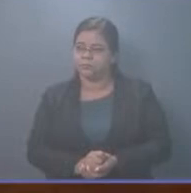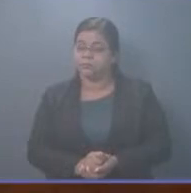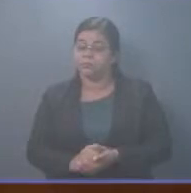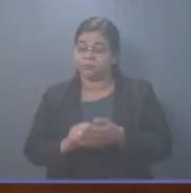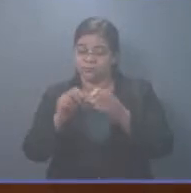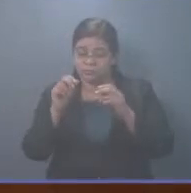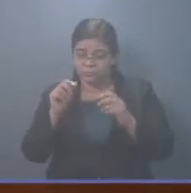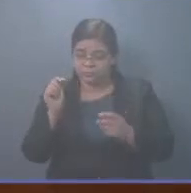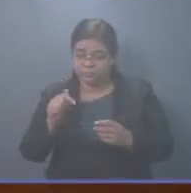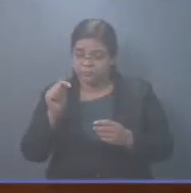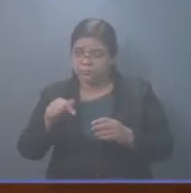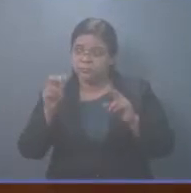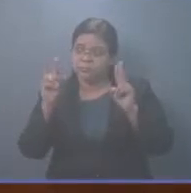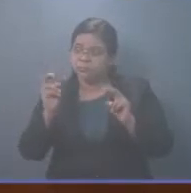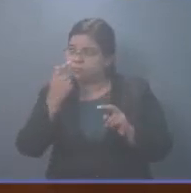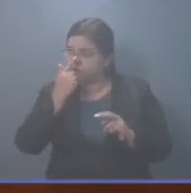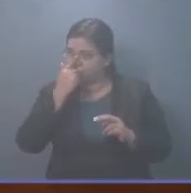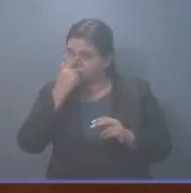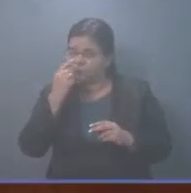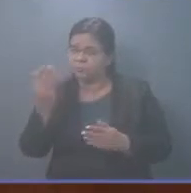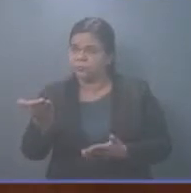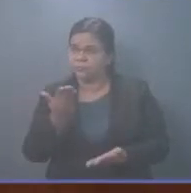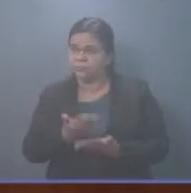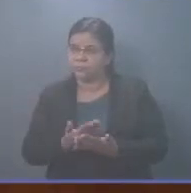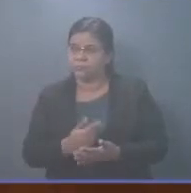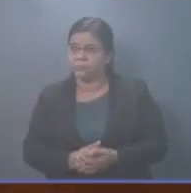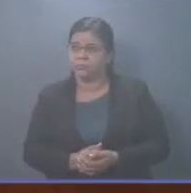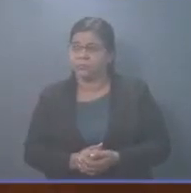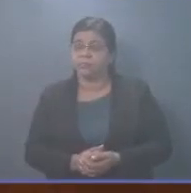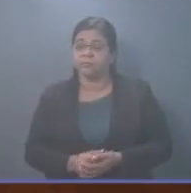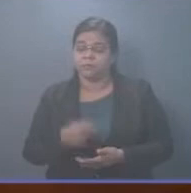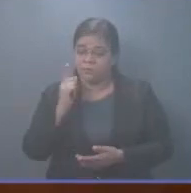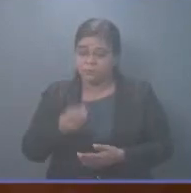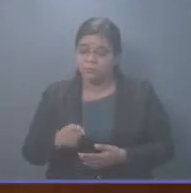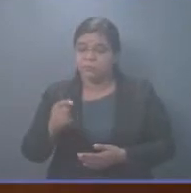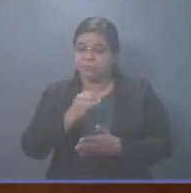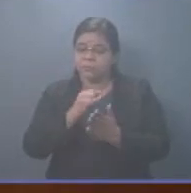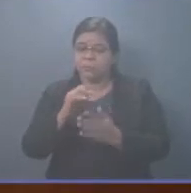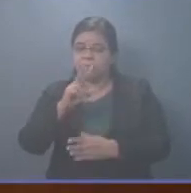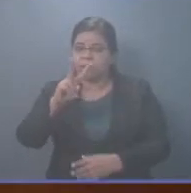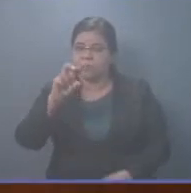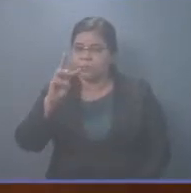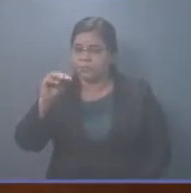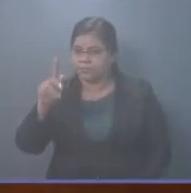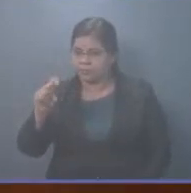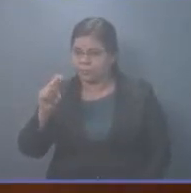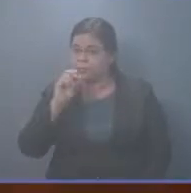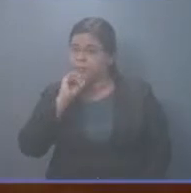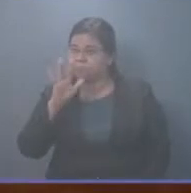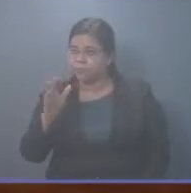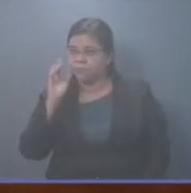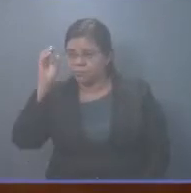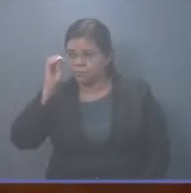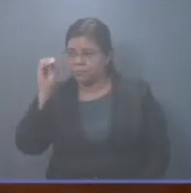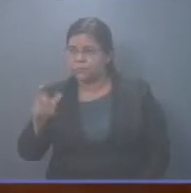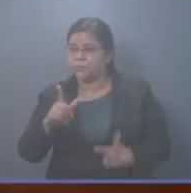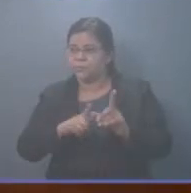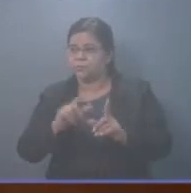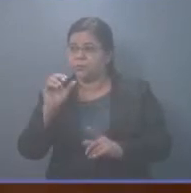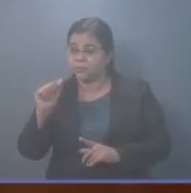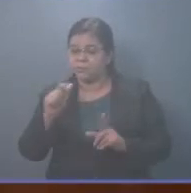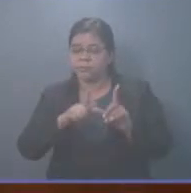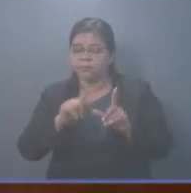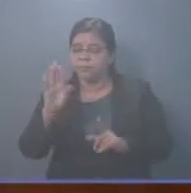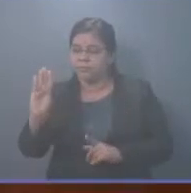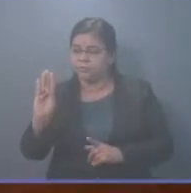Sobre este particular se establecen obligaciones del Viceministerio de Transporte. Ellos observan el literal A y B, le doy